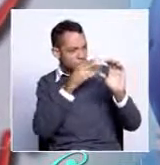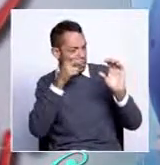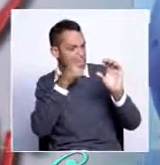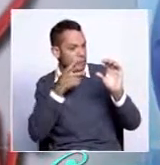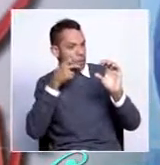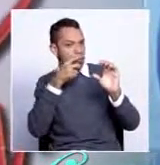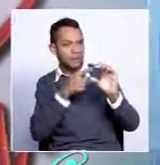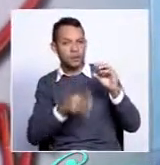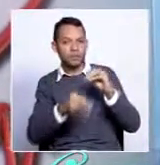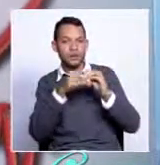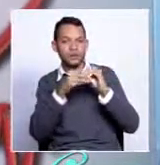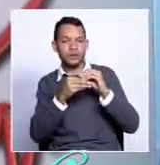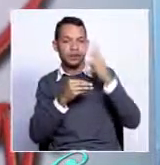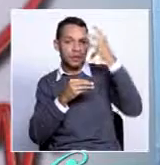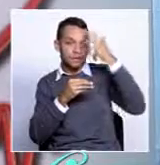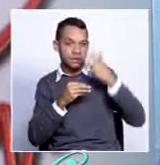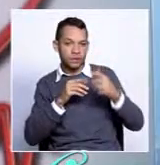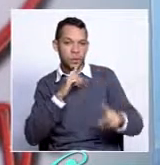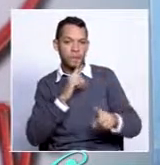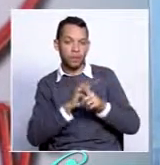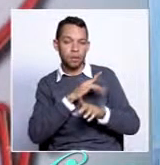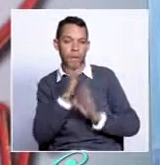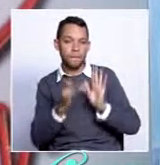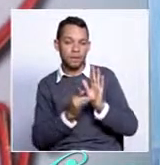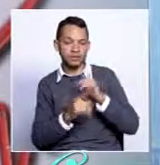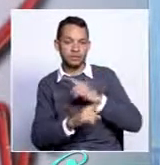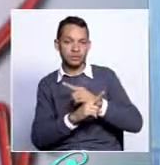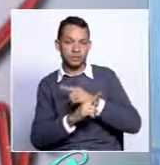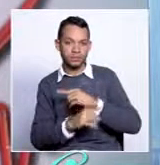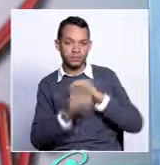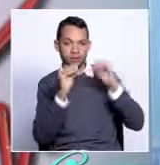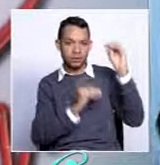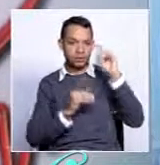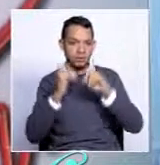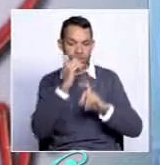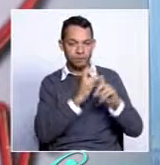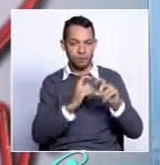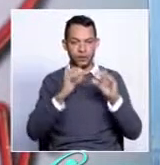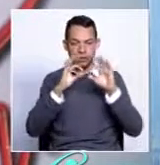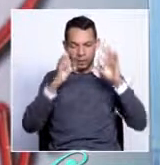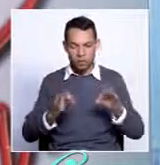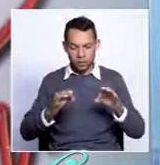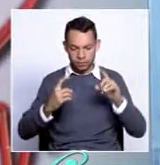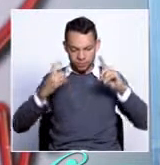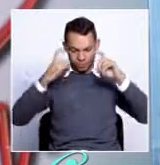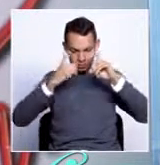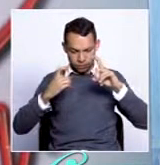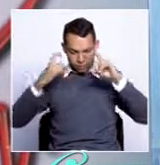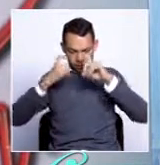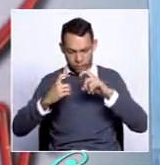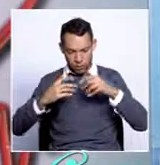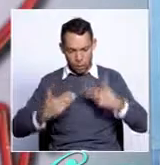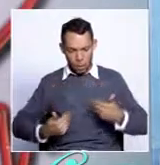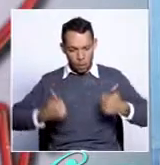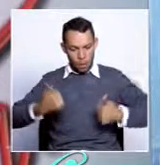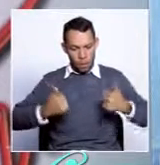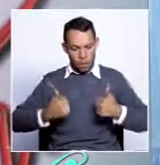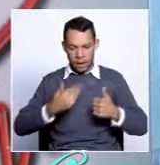le hicieron un estudio completo reflexión análisis cuál es la